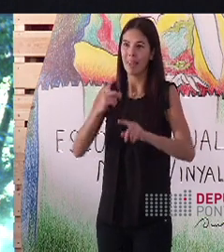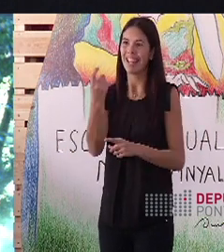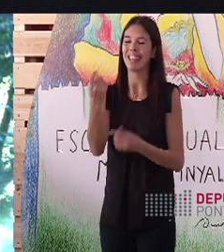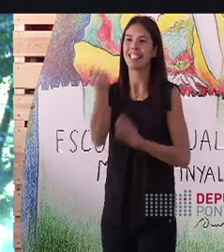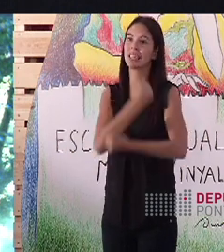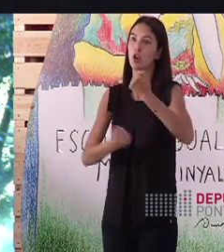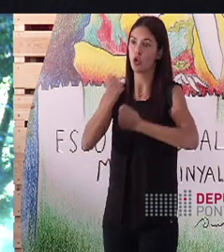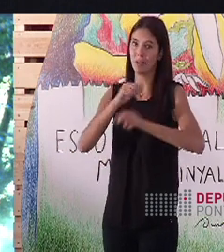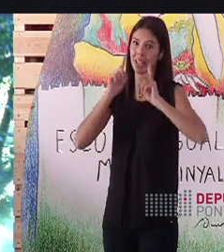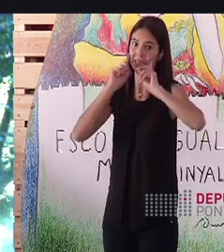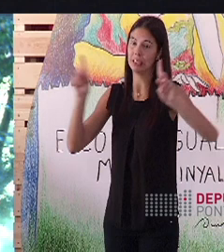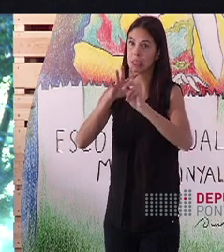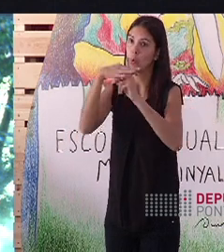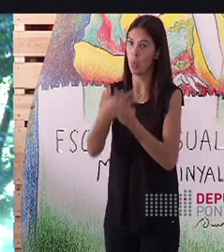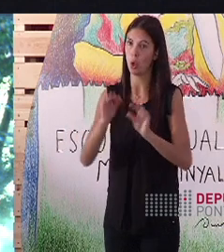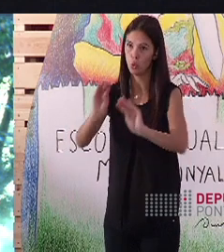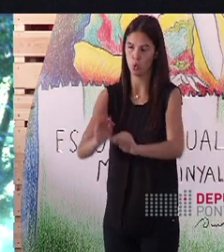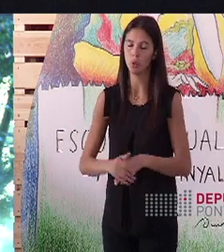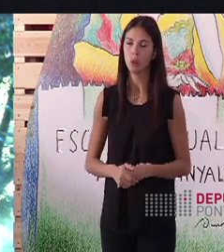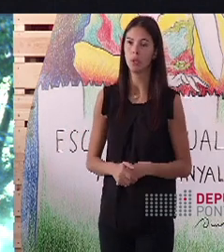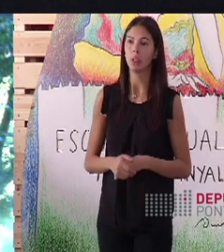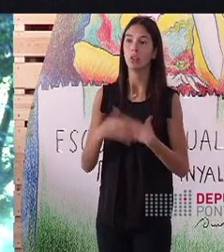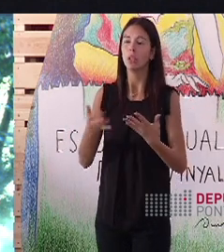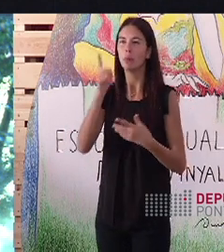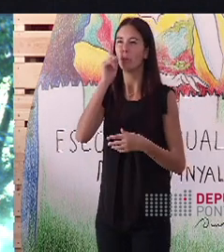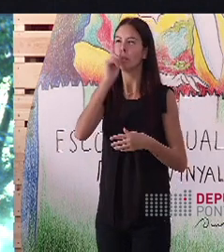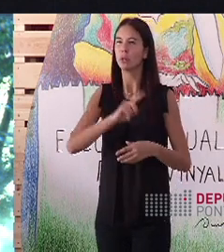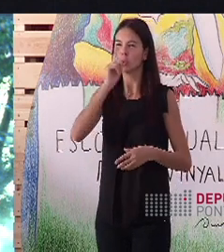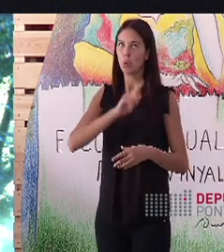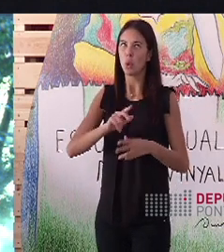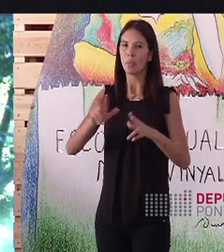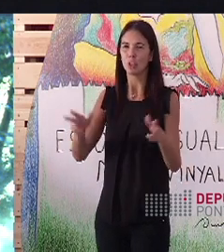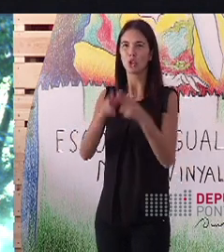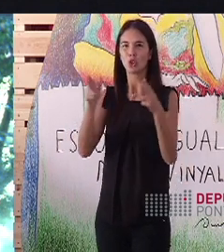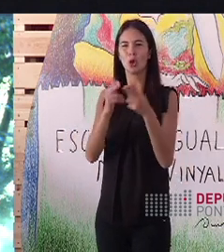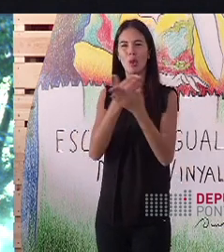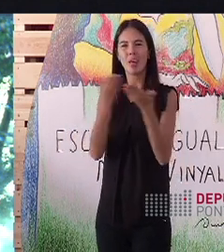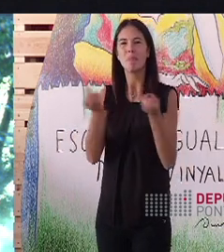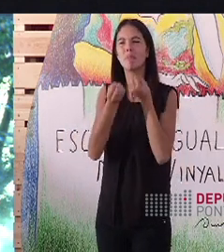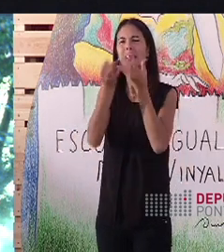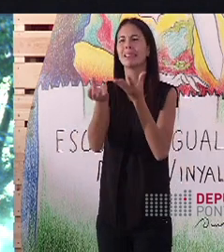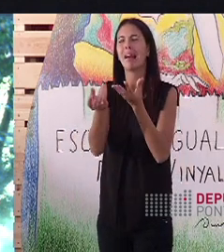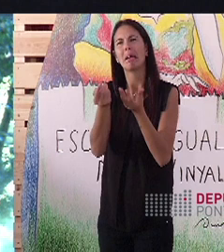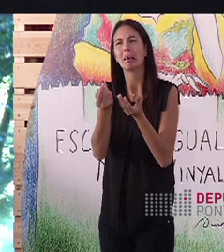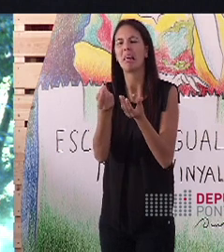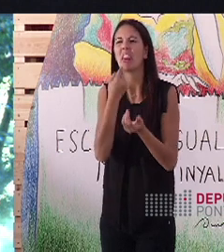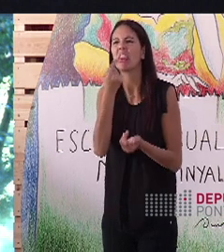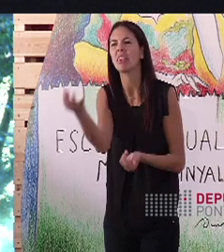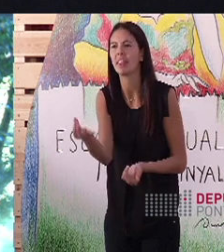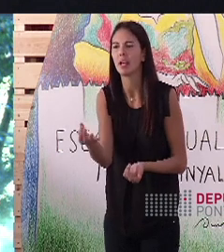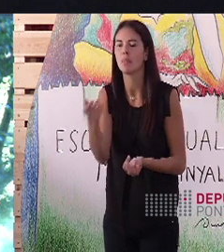momentos. Bueno, pues la prostitución envía a la sociedad el mensaje de que todas las